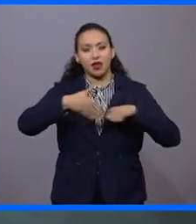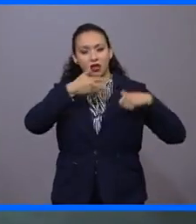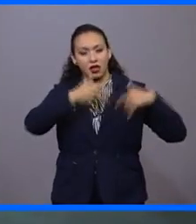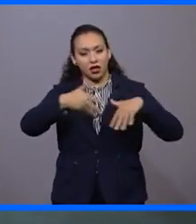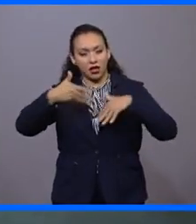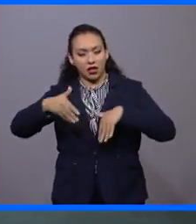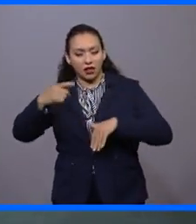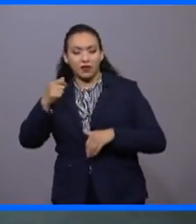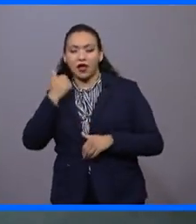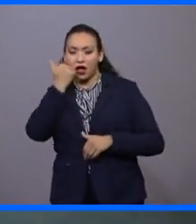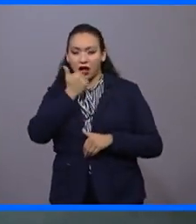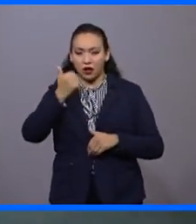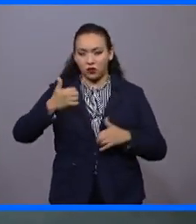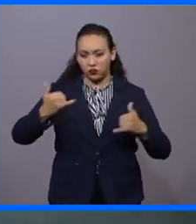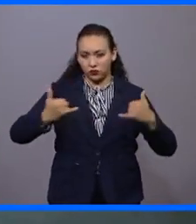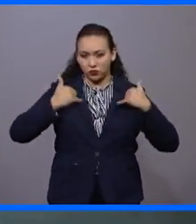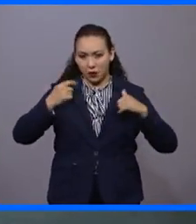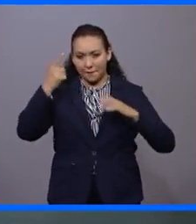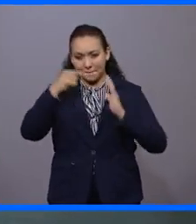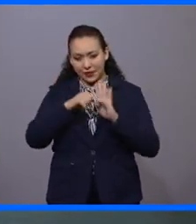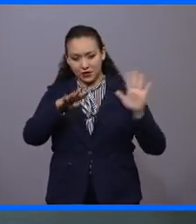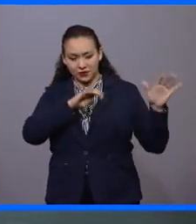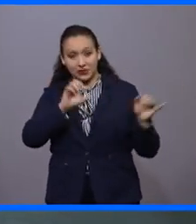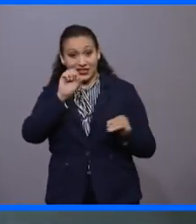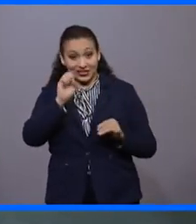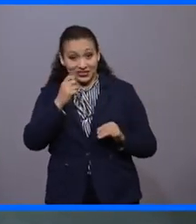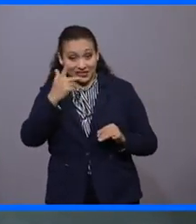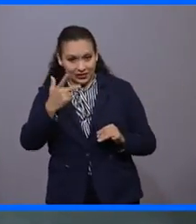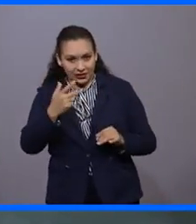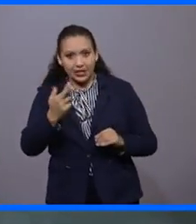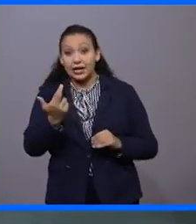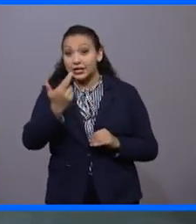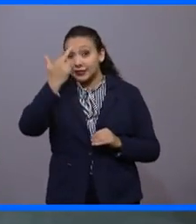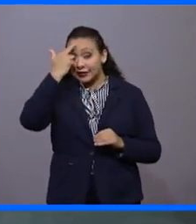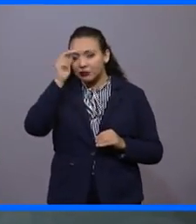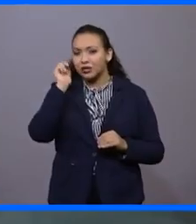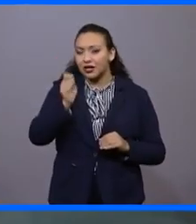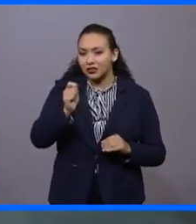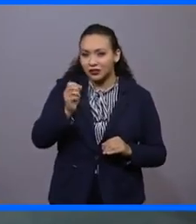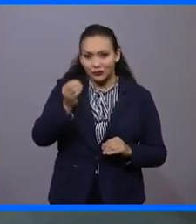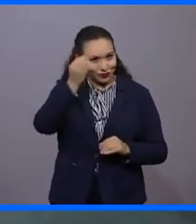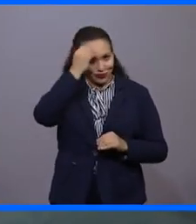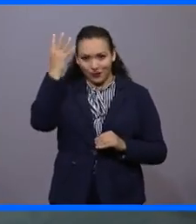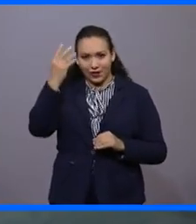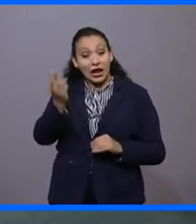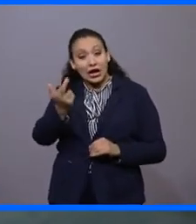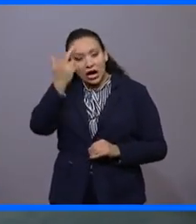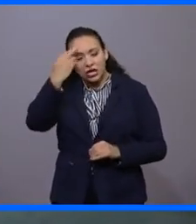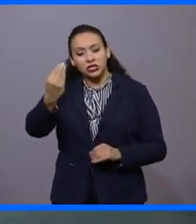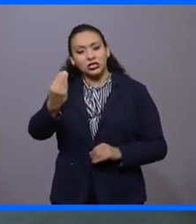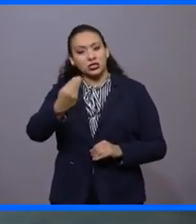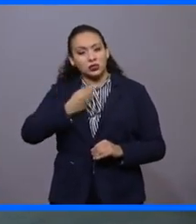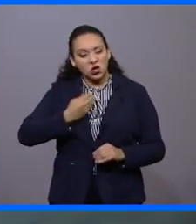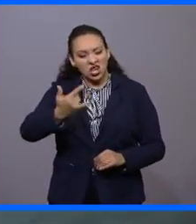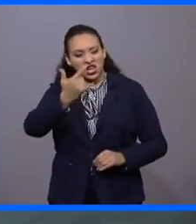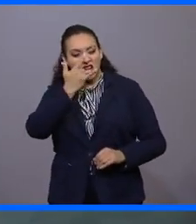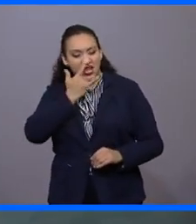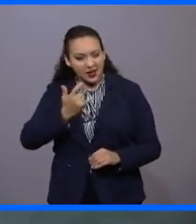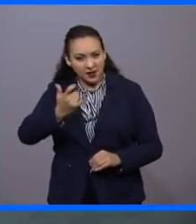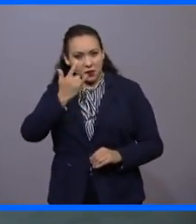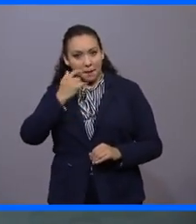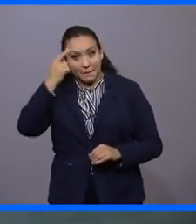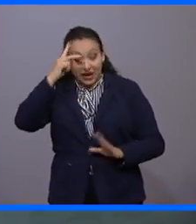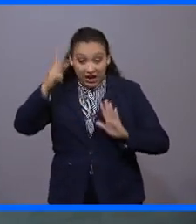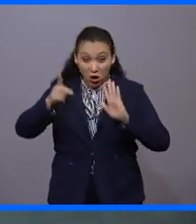de 1968. Indicó que recordar es resistir y resistir es luchar para que